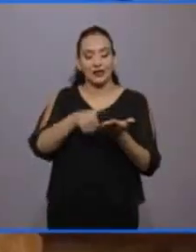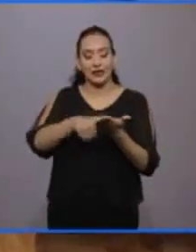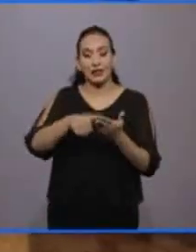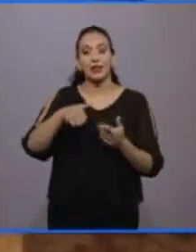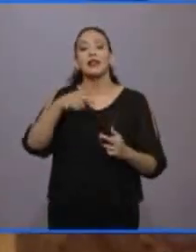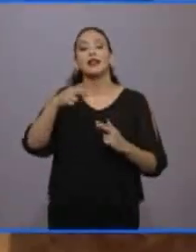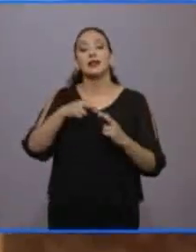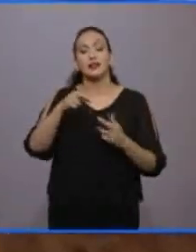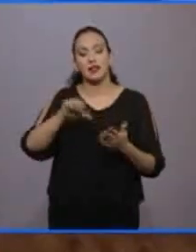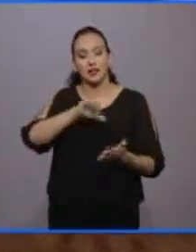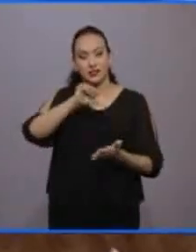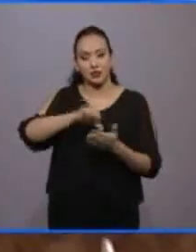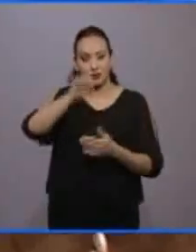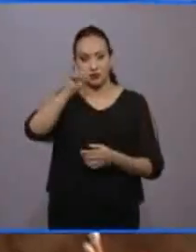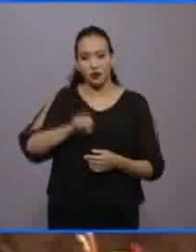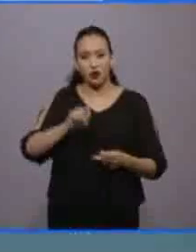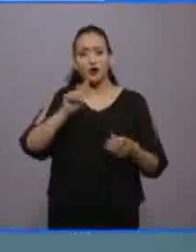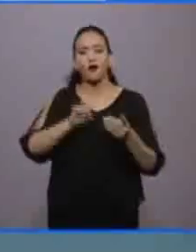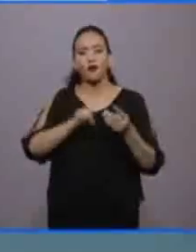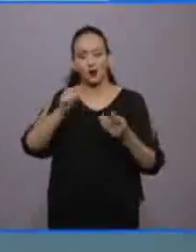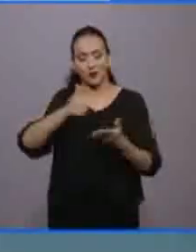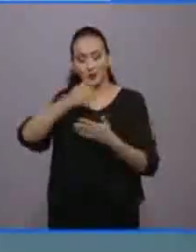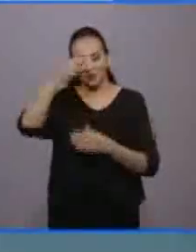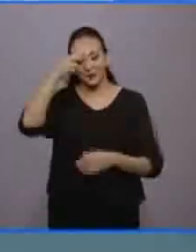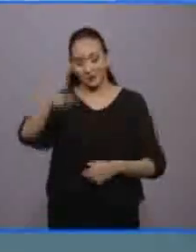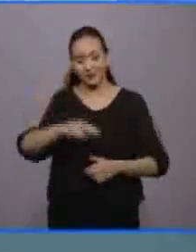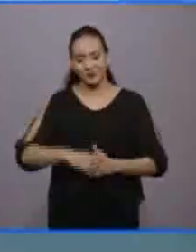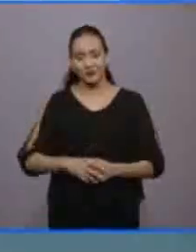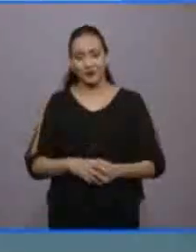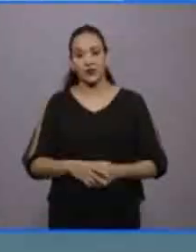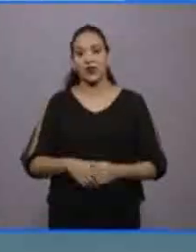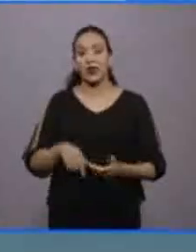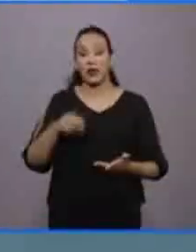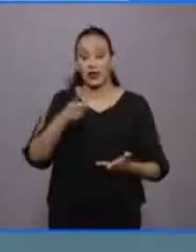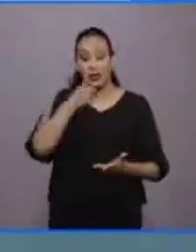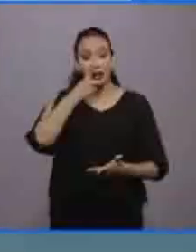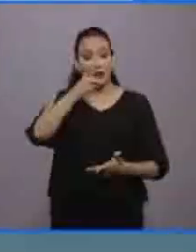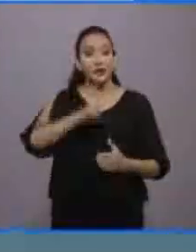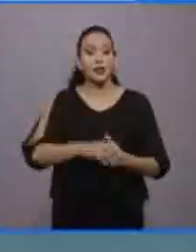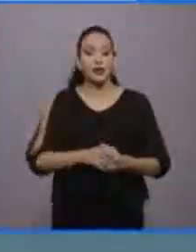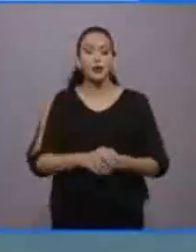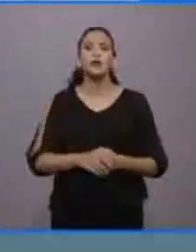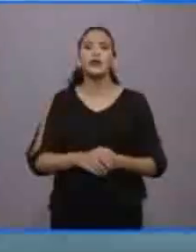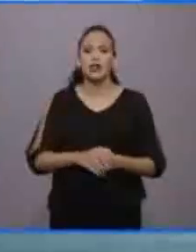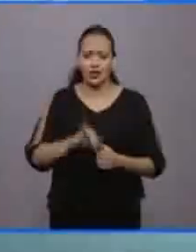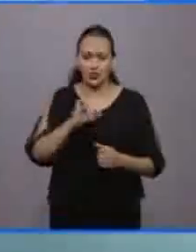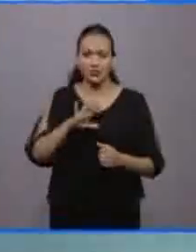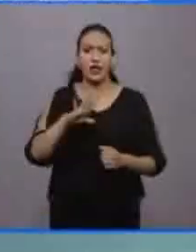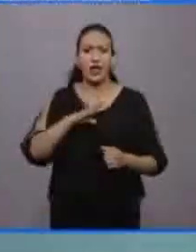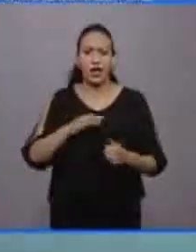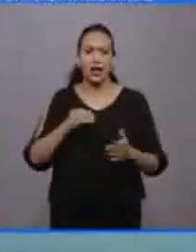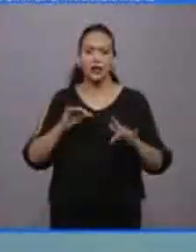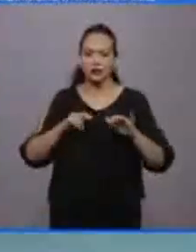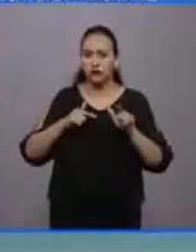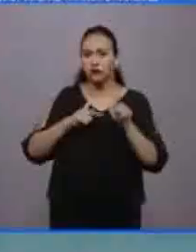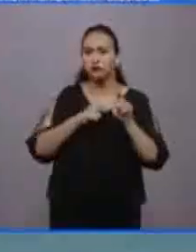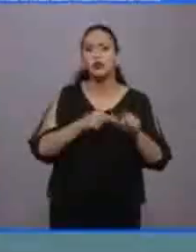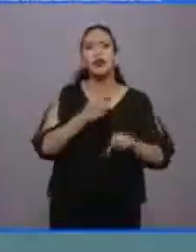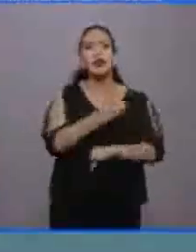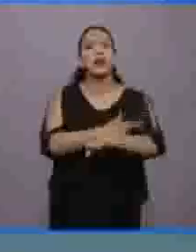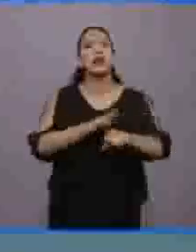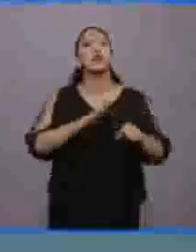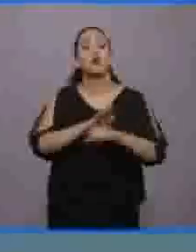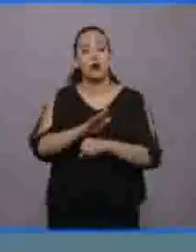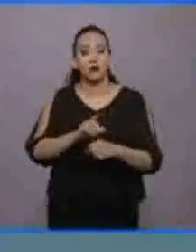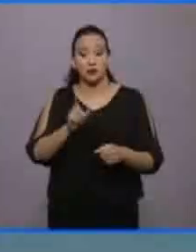región Centro-Sur con residencia en la Ciudad de México, el cual determinó que procede la suspensión de oficio y de plano contra la